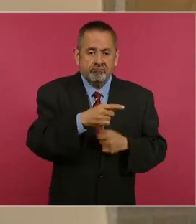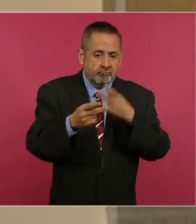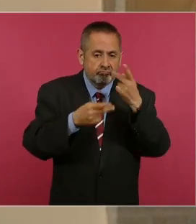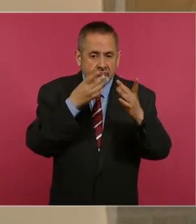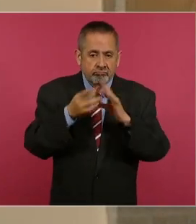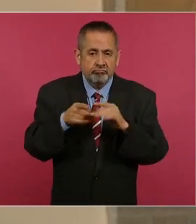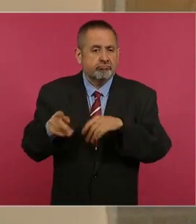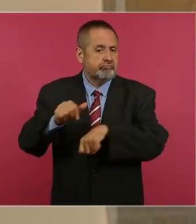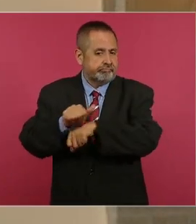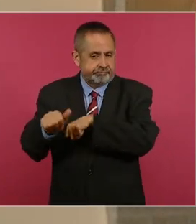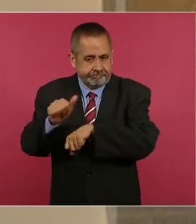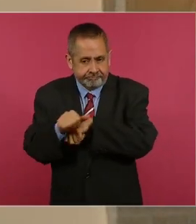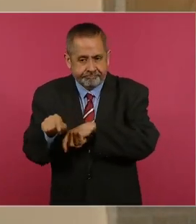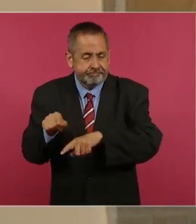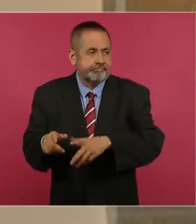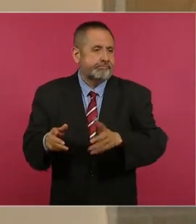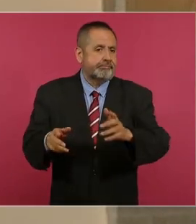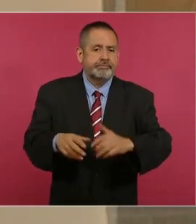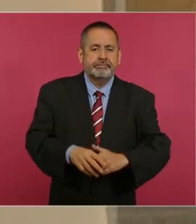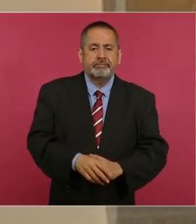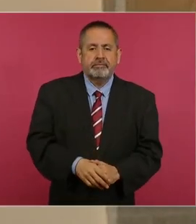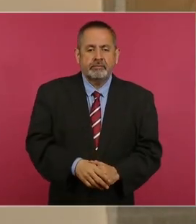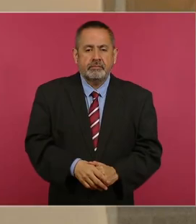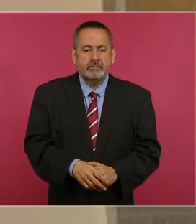de Argentina.